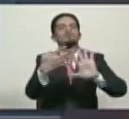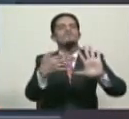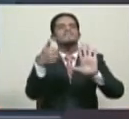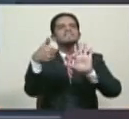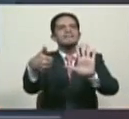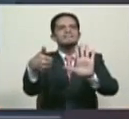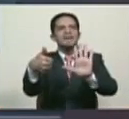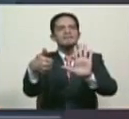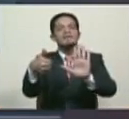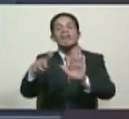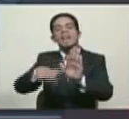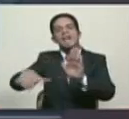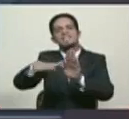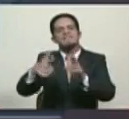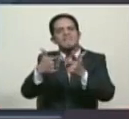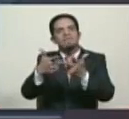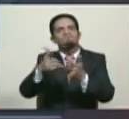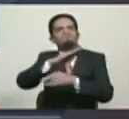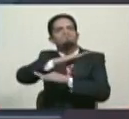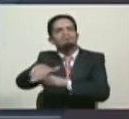396 a la sala de casación penal,